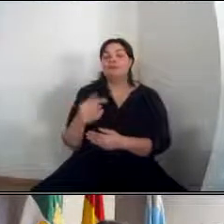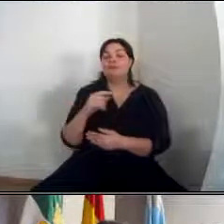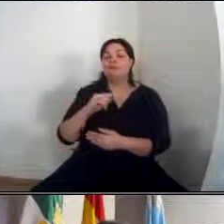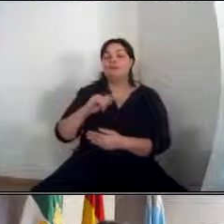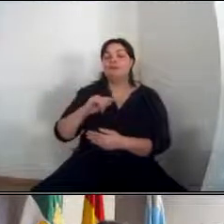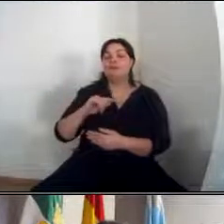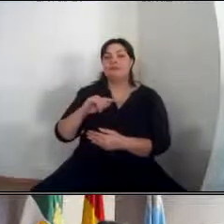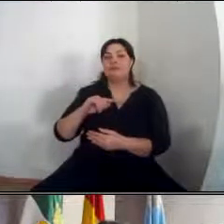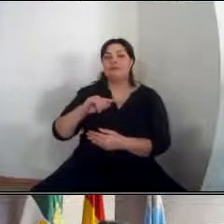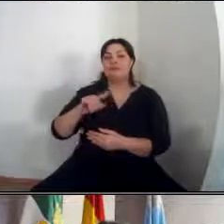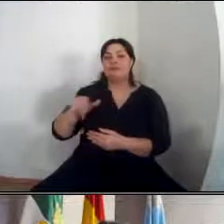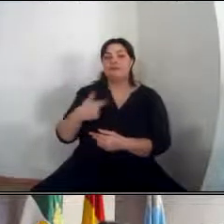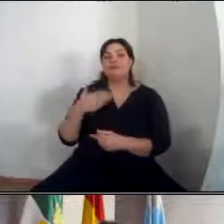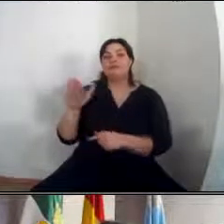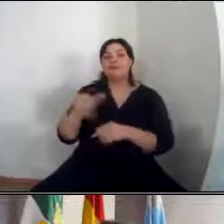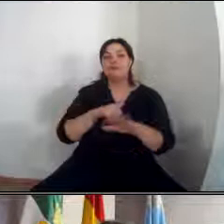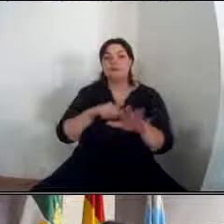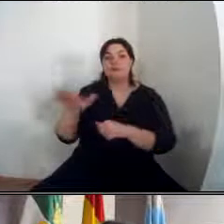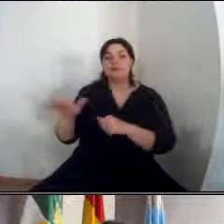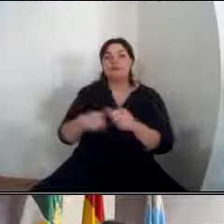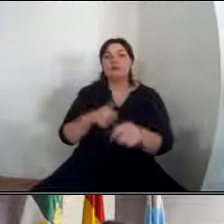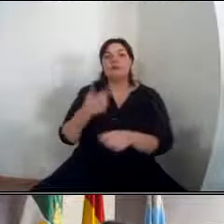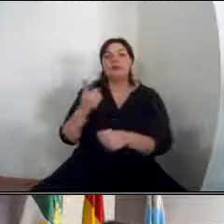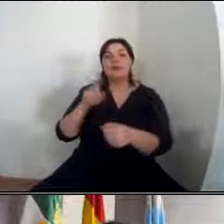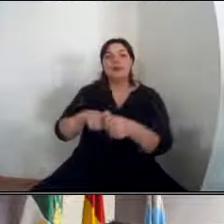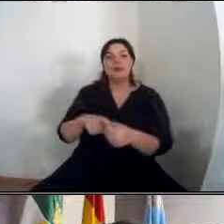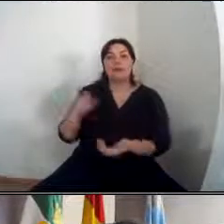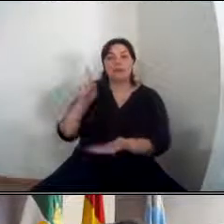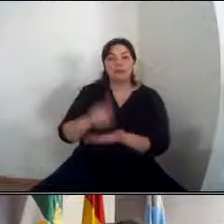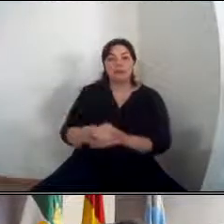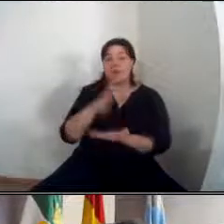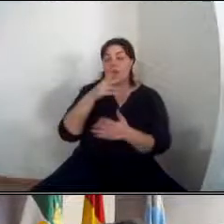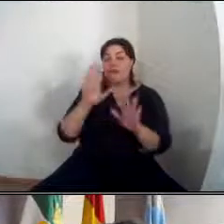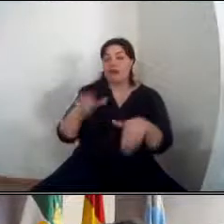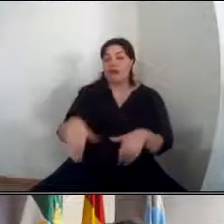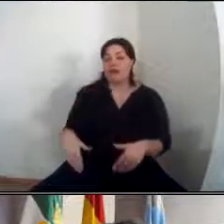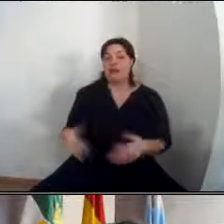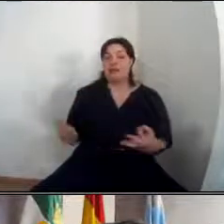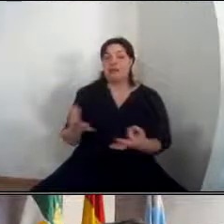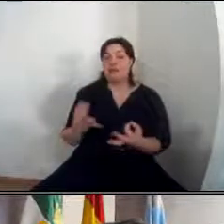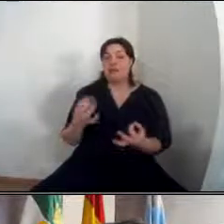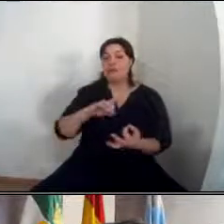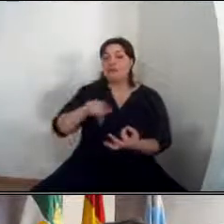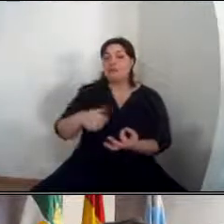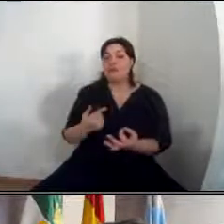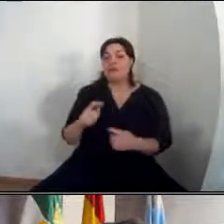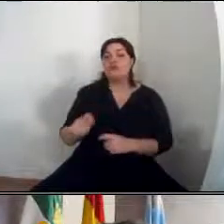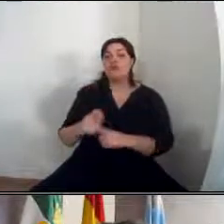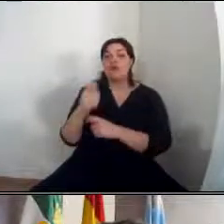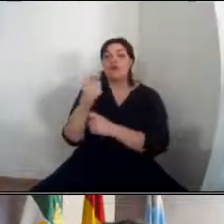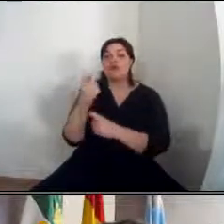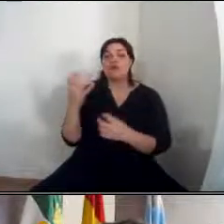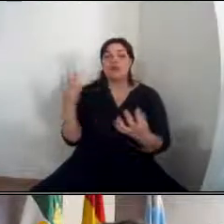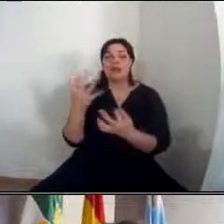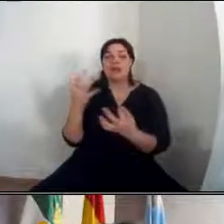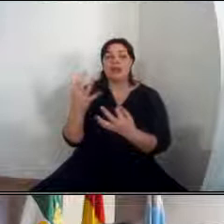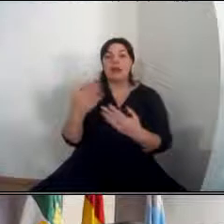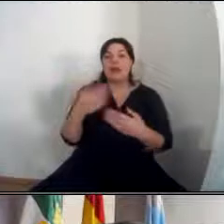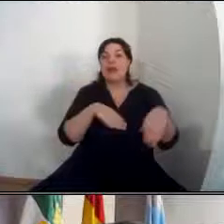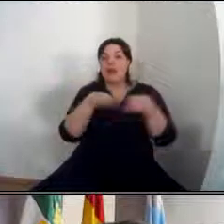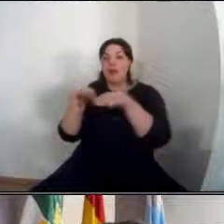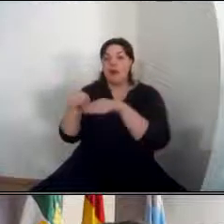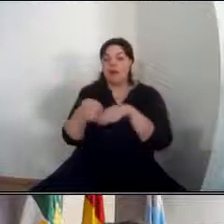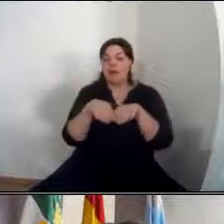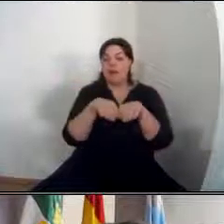en esas convocatorias, porque en definitiva lo que habremos logrado con ellas es que haya homogeneidad y sobre